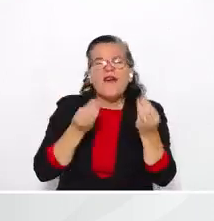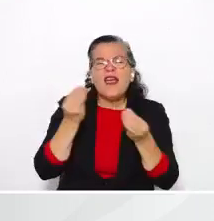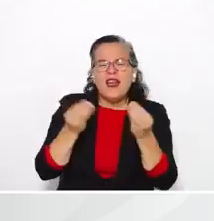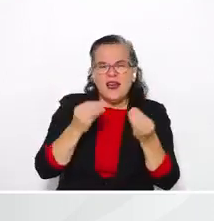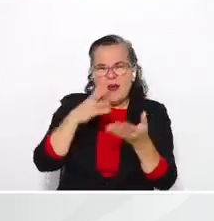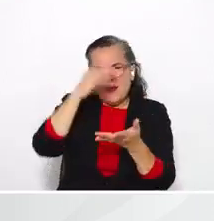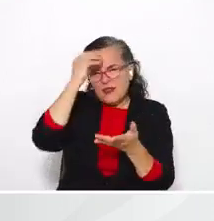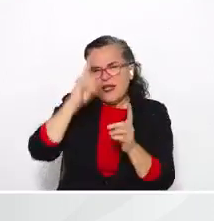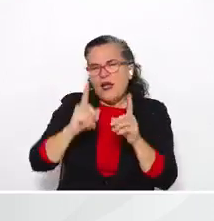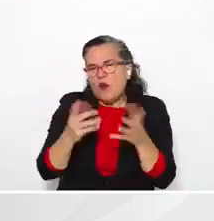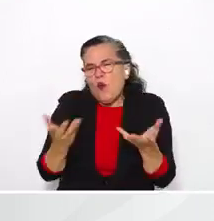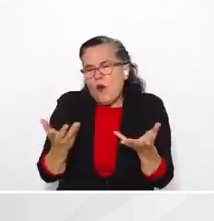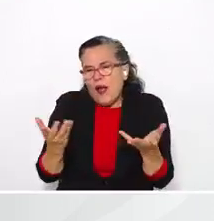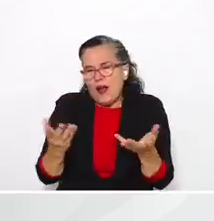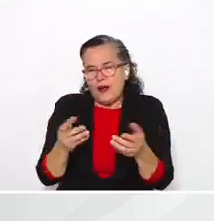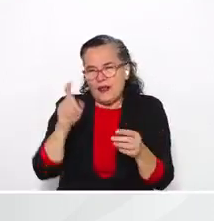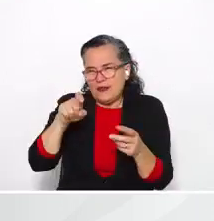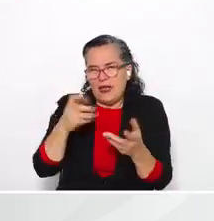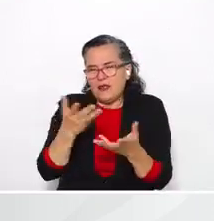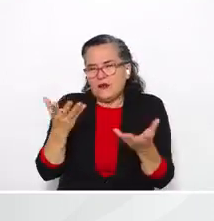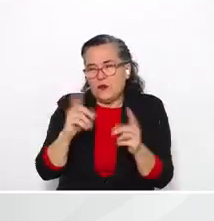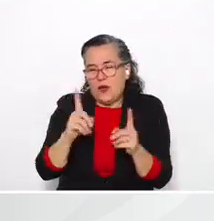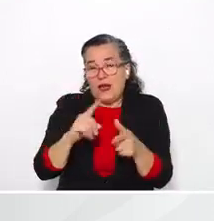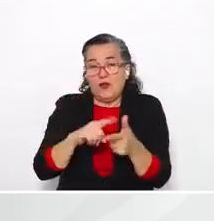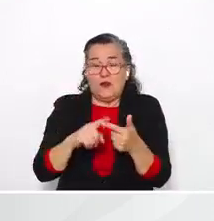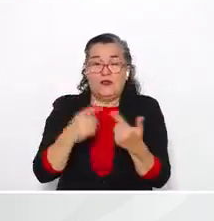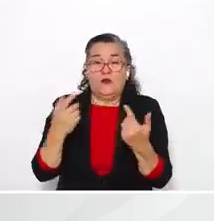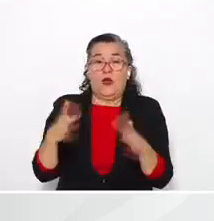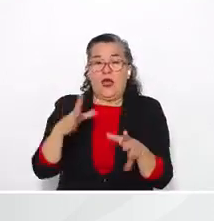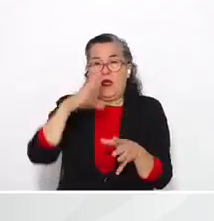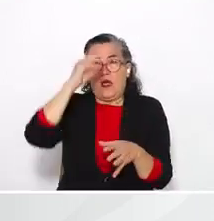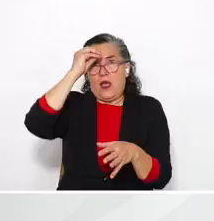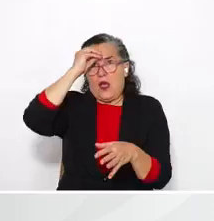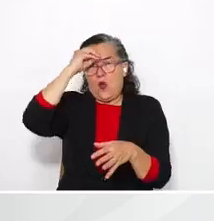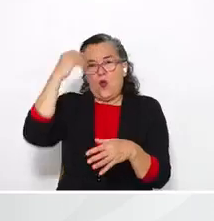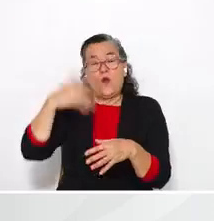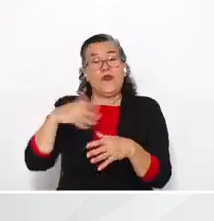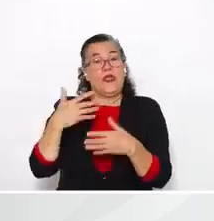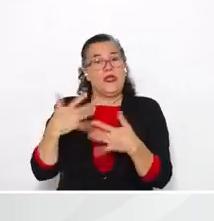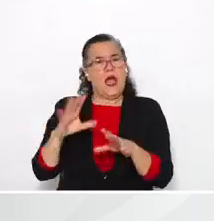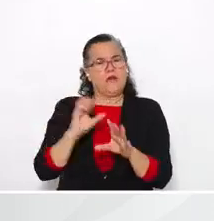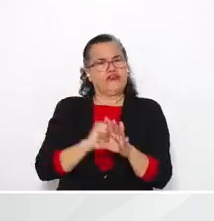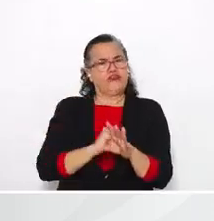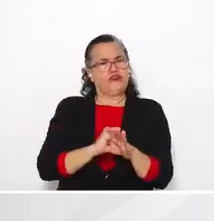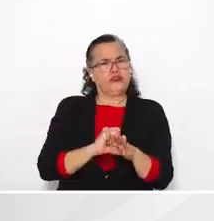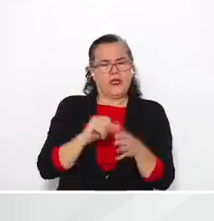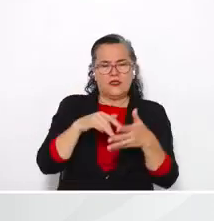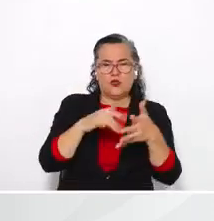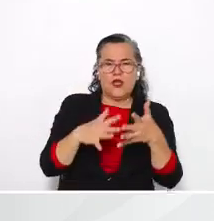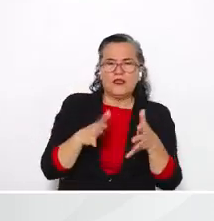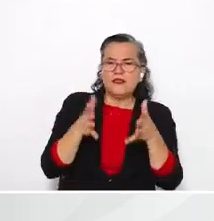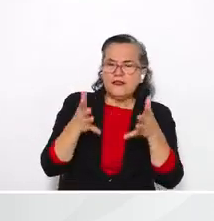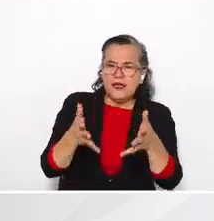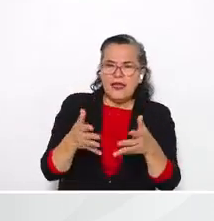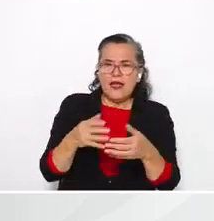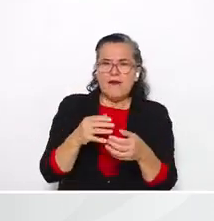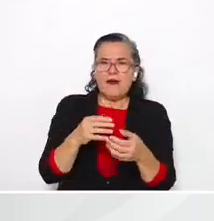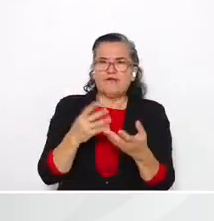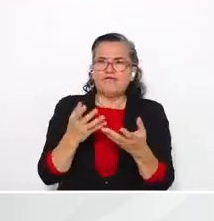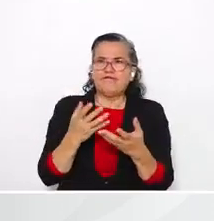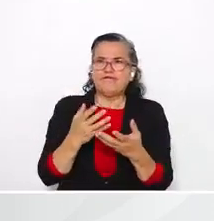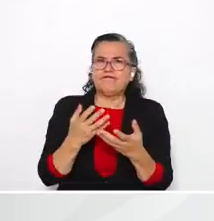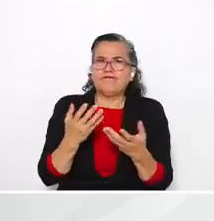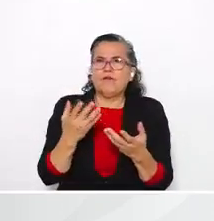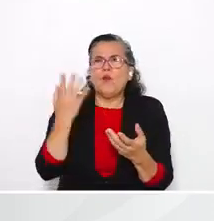una vez que a los estudiantes se le daba atención, cariño, amor, saber que, por qué tienen